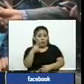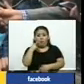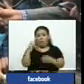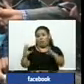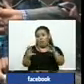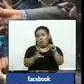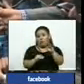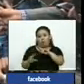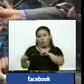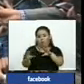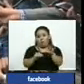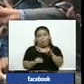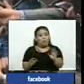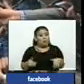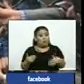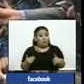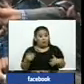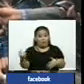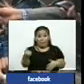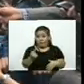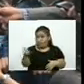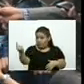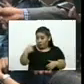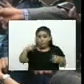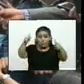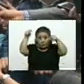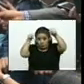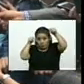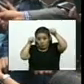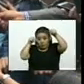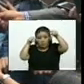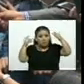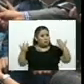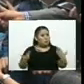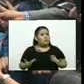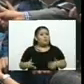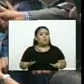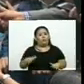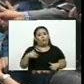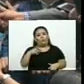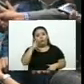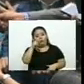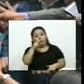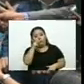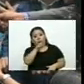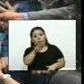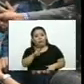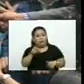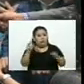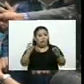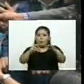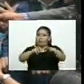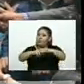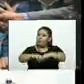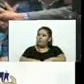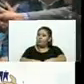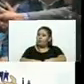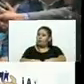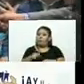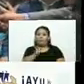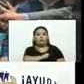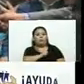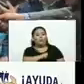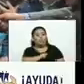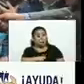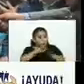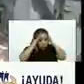conversando con los enviados de la ONU, ya a punto de convertir esto en una catástrofe. Y de nuevo, nuestro rol es no